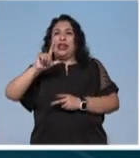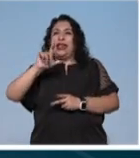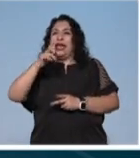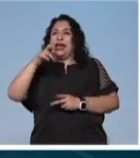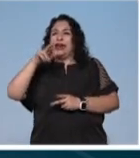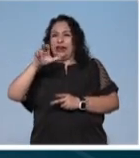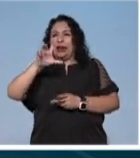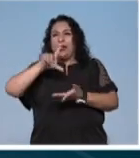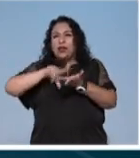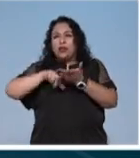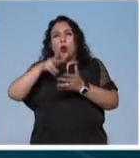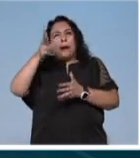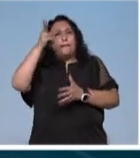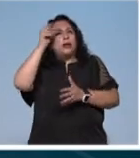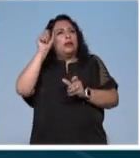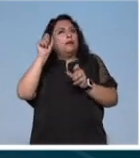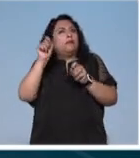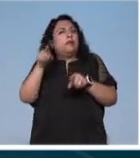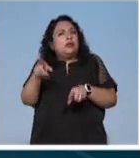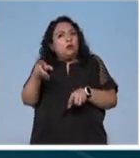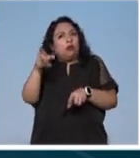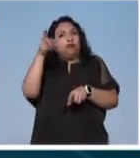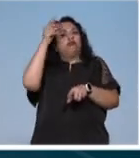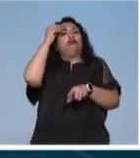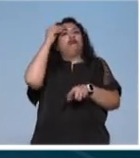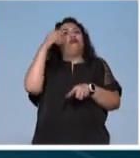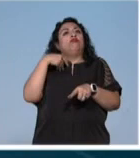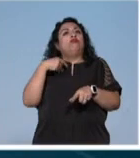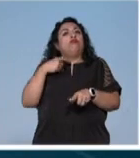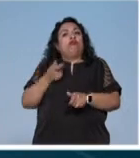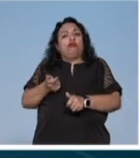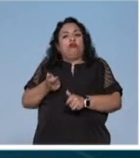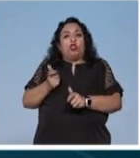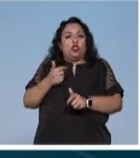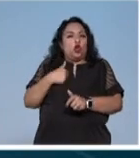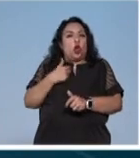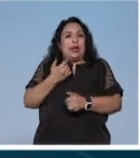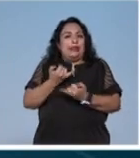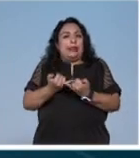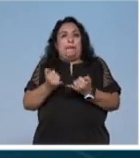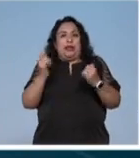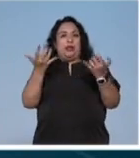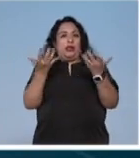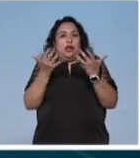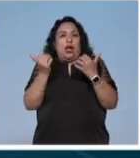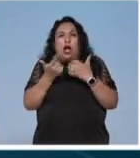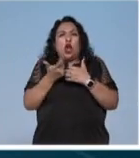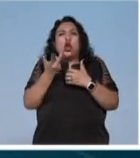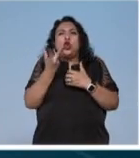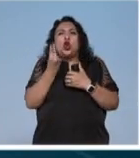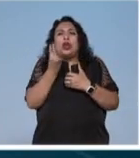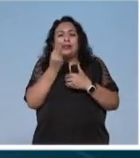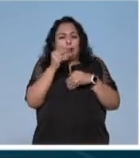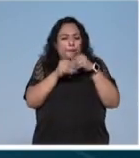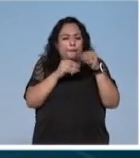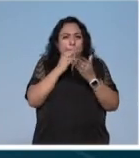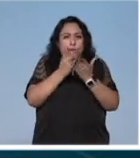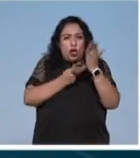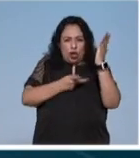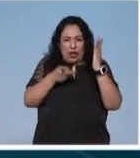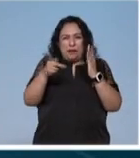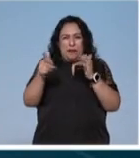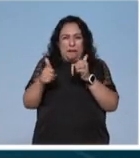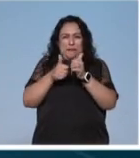los ordenadores aprender por sí mismos y realizar tareas de manera autónoma sin necesidad de ser programados. Estos